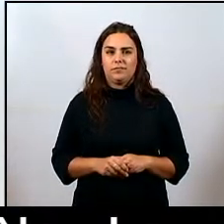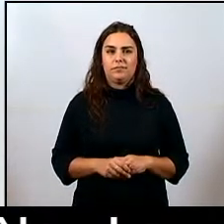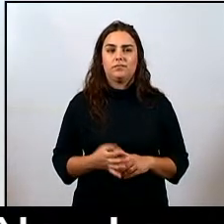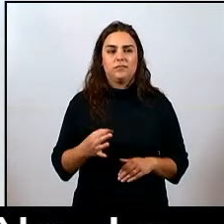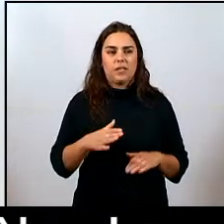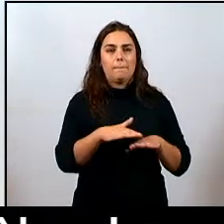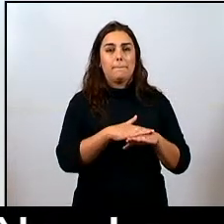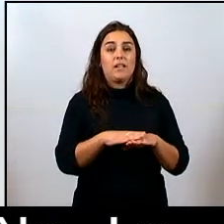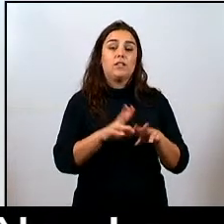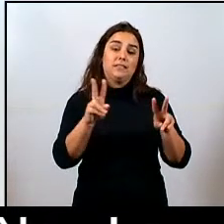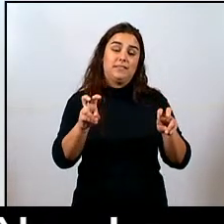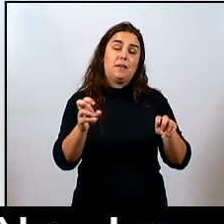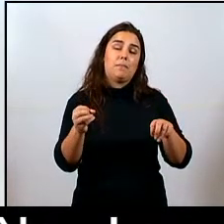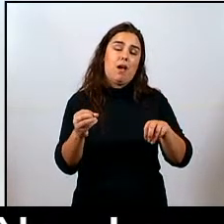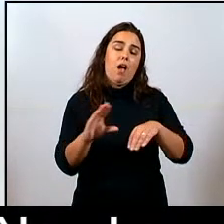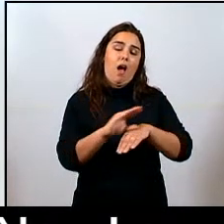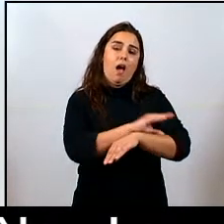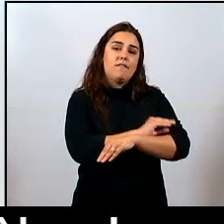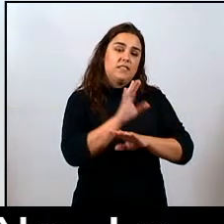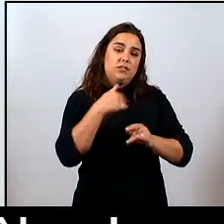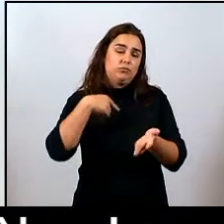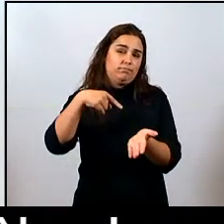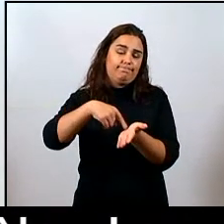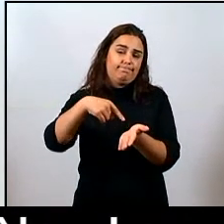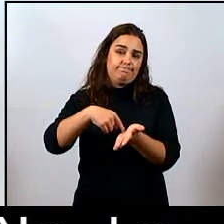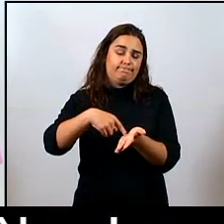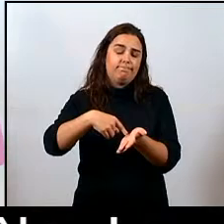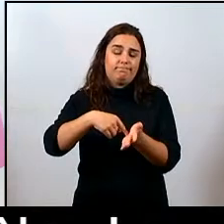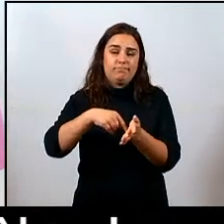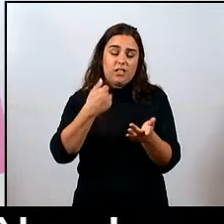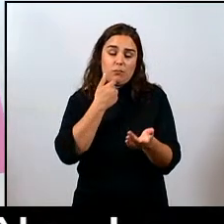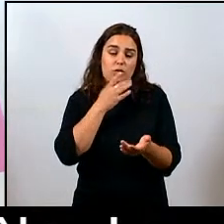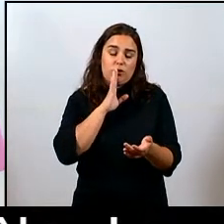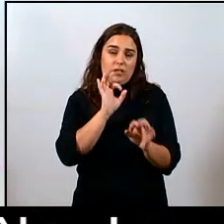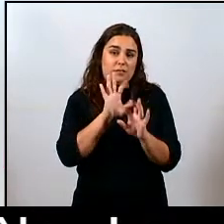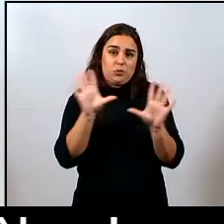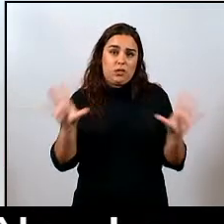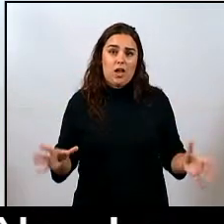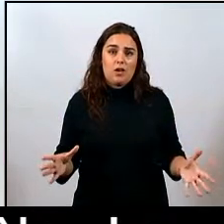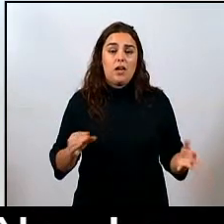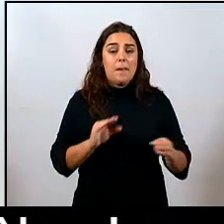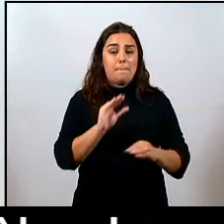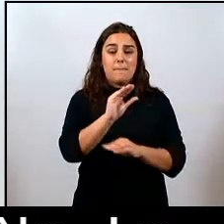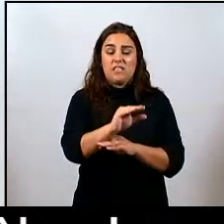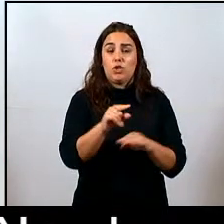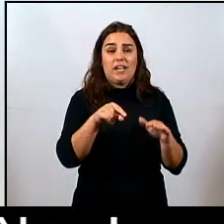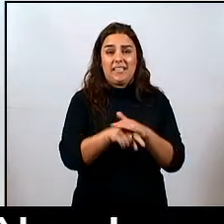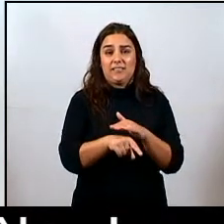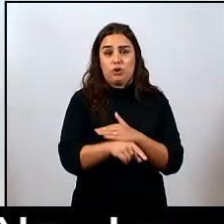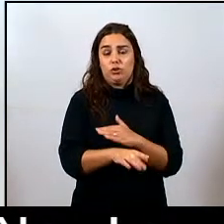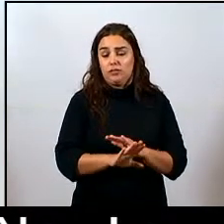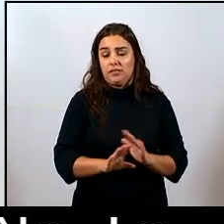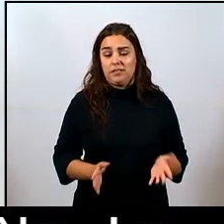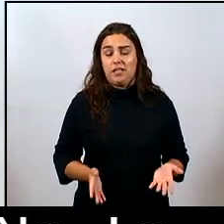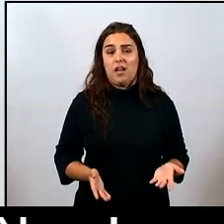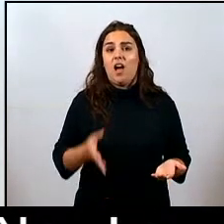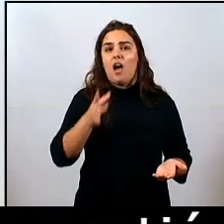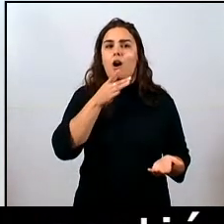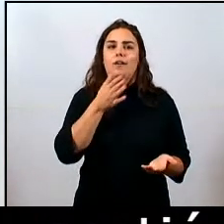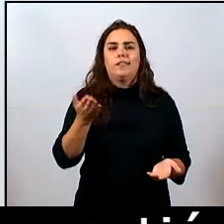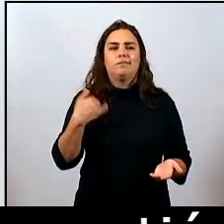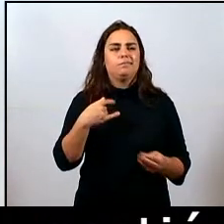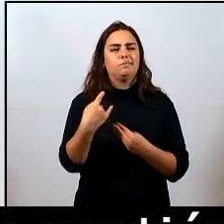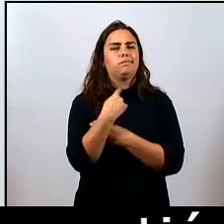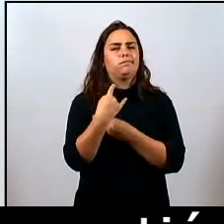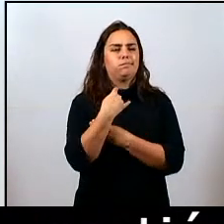Perdón. Y con el tema del AVE lo que exigimos es, creo que lo hemos dicho muy claro, inversión y gestión. Lo que no se pueden es seguir mofando,